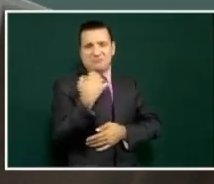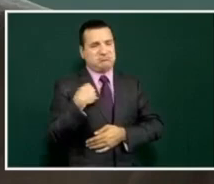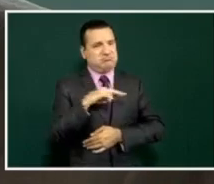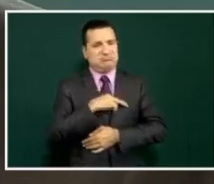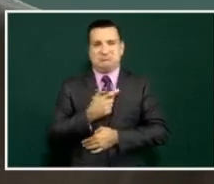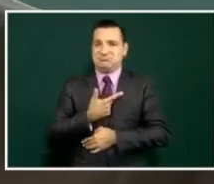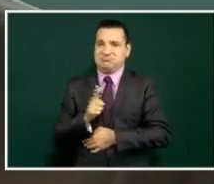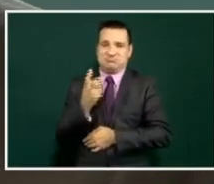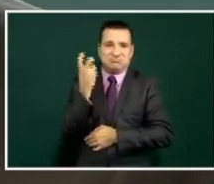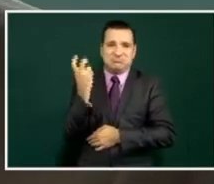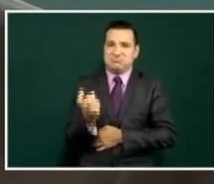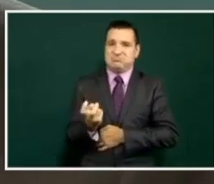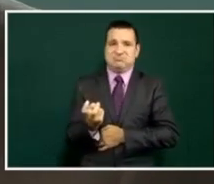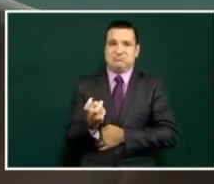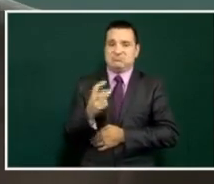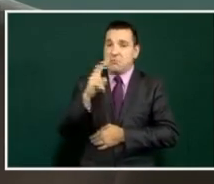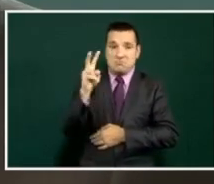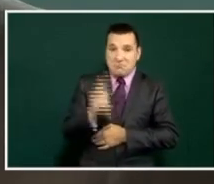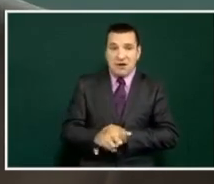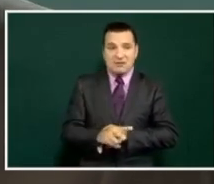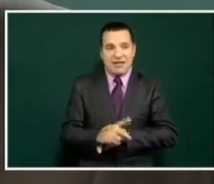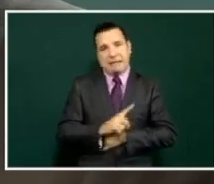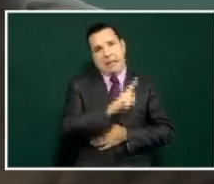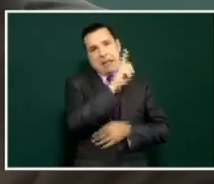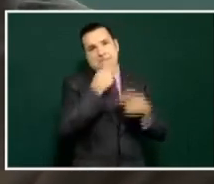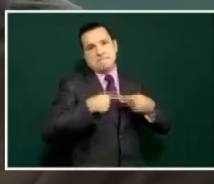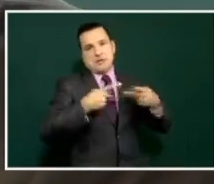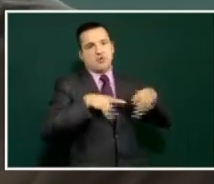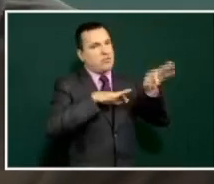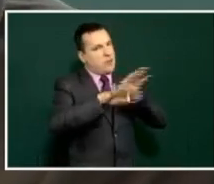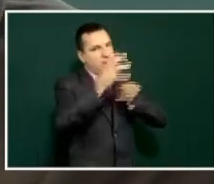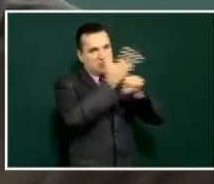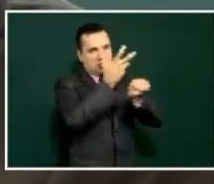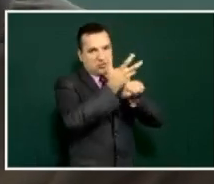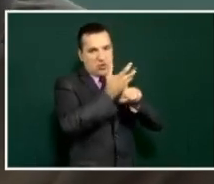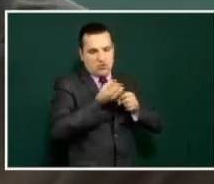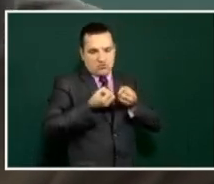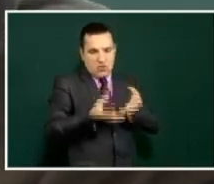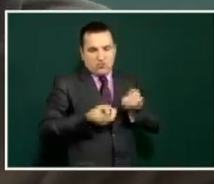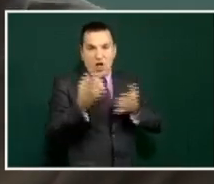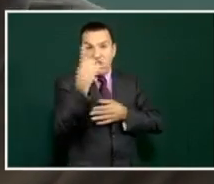de las remesas, porque a pesar de que se fueron